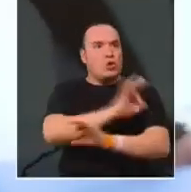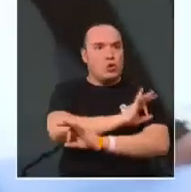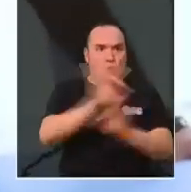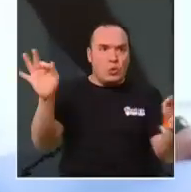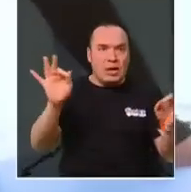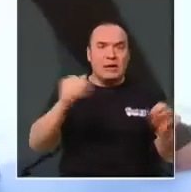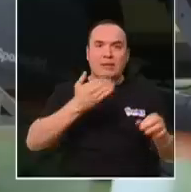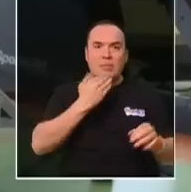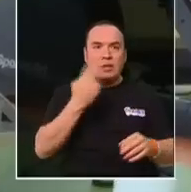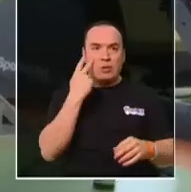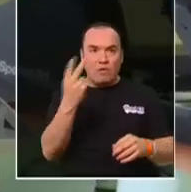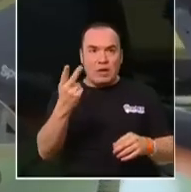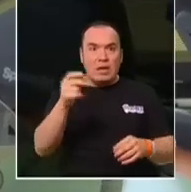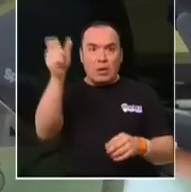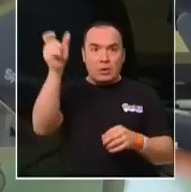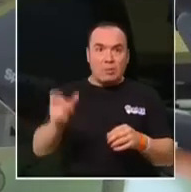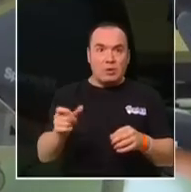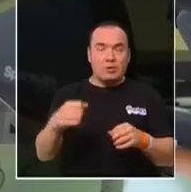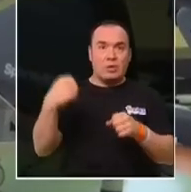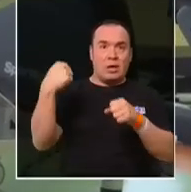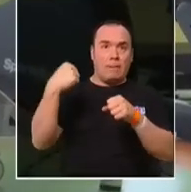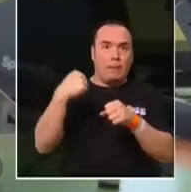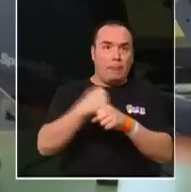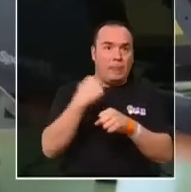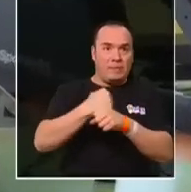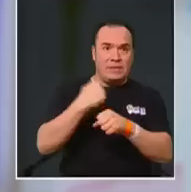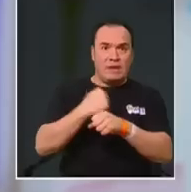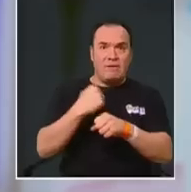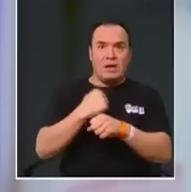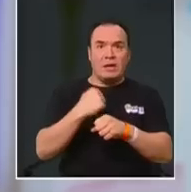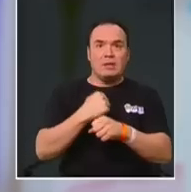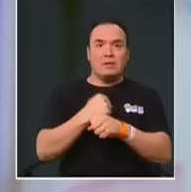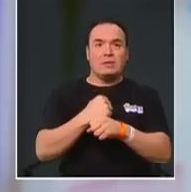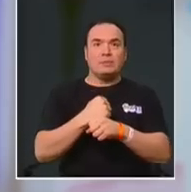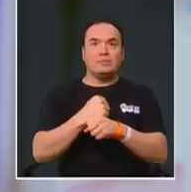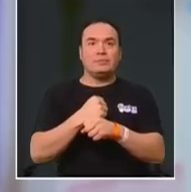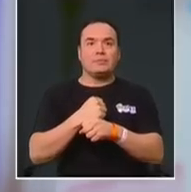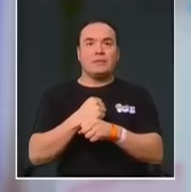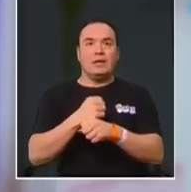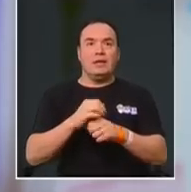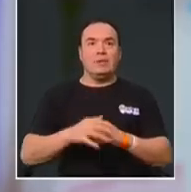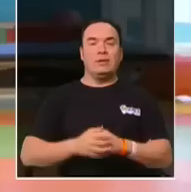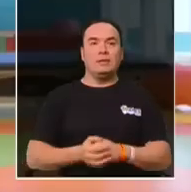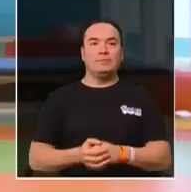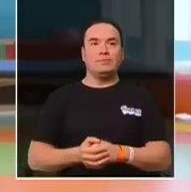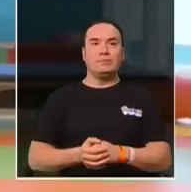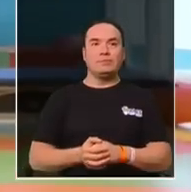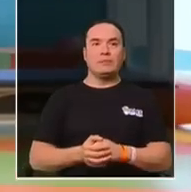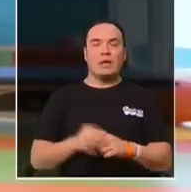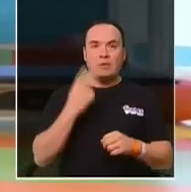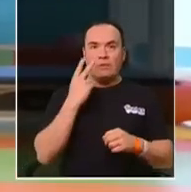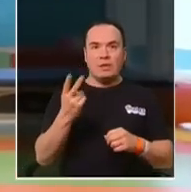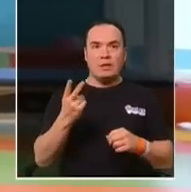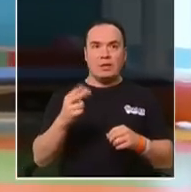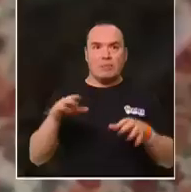vez que veía a una persona trabajando duro, sentía que no me debía rendir.